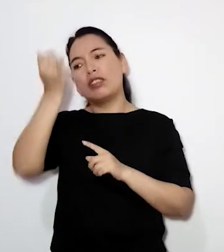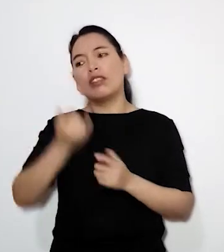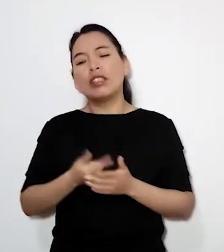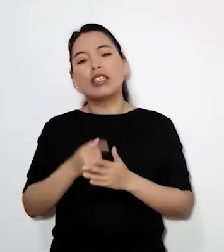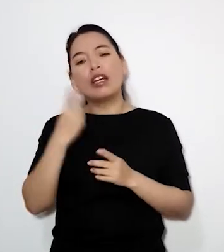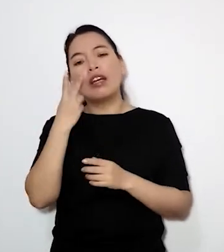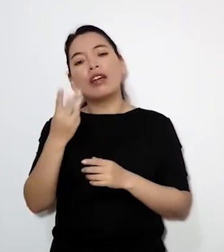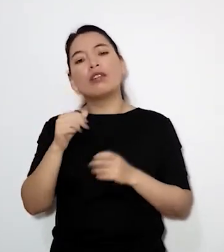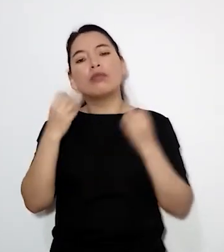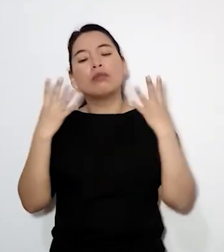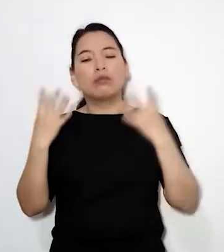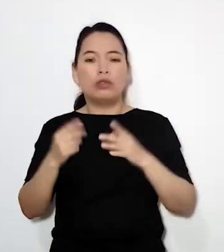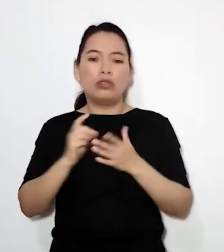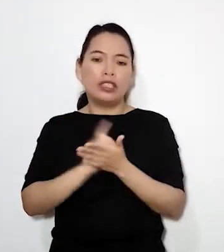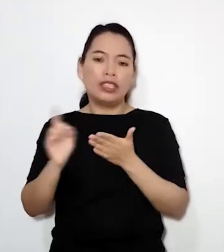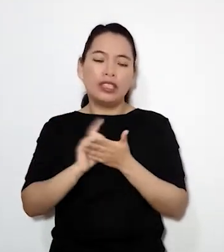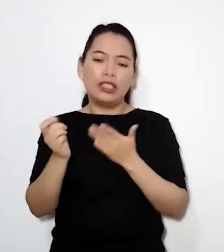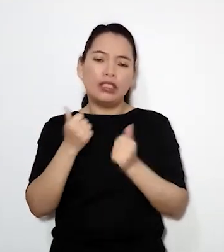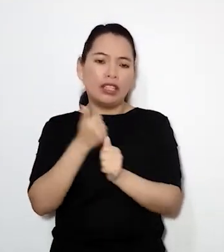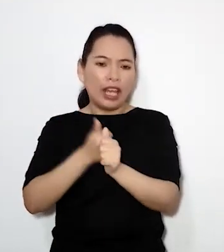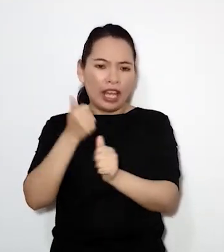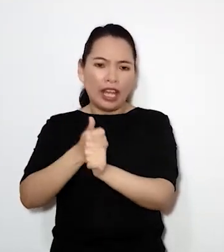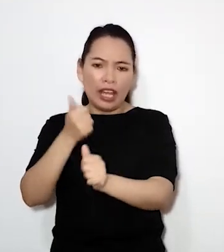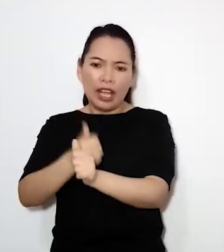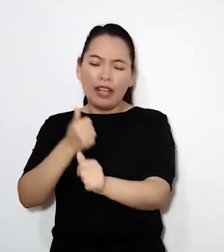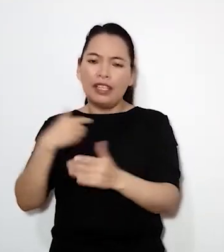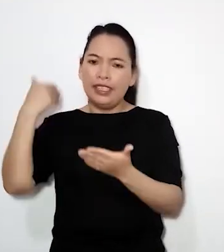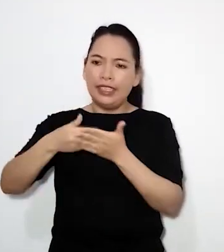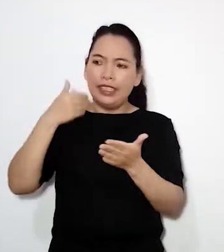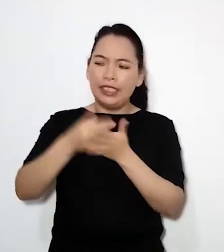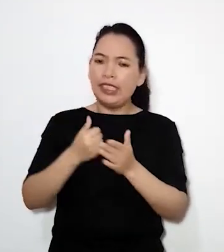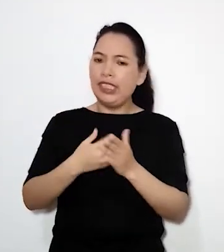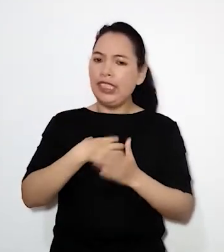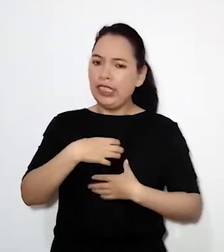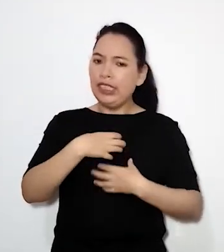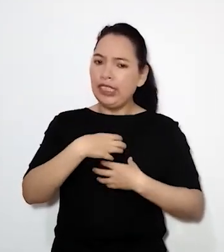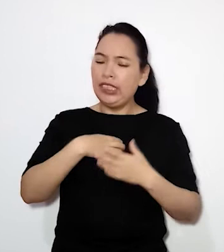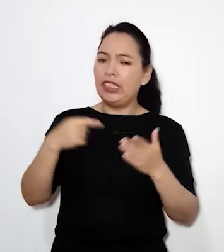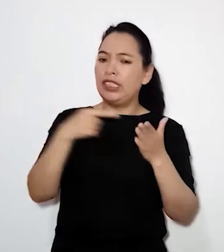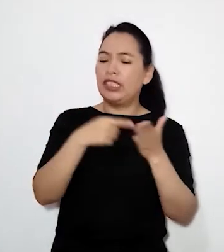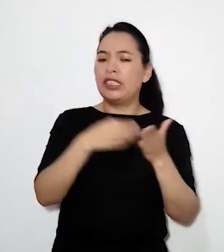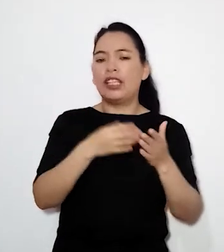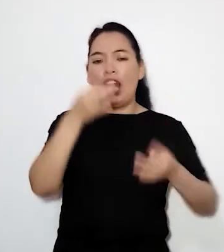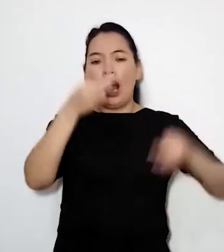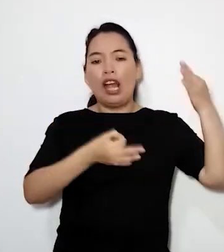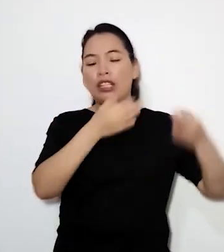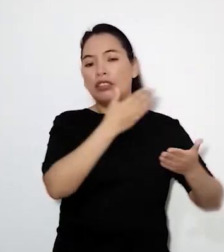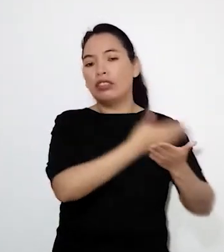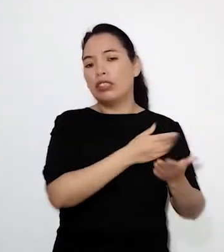están llegando más casos vinculados a este tema a los tribunales judiciales latinoamericanos. Desde la REI hemos